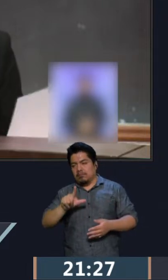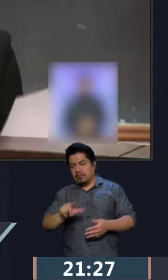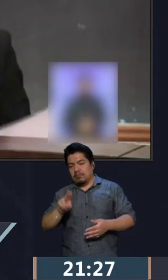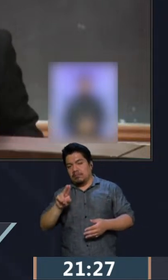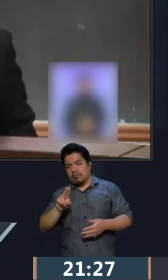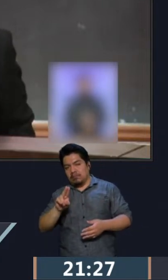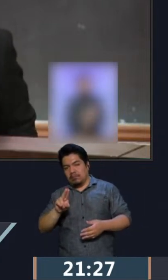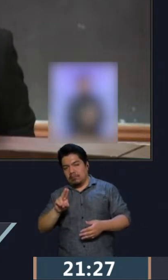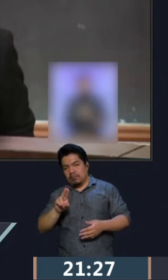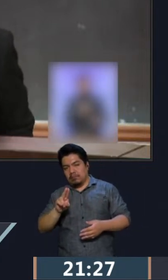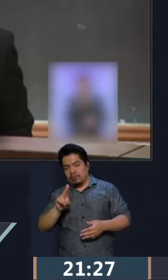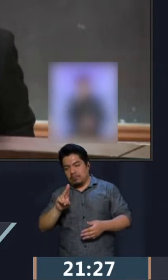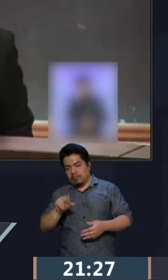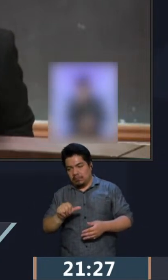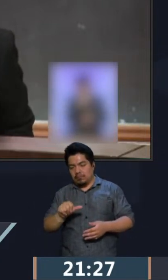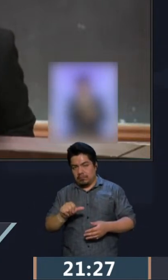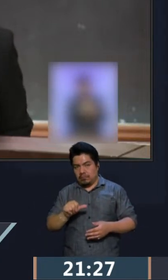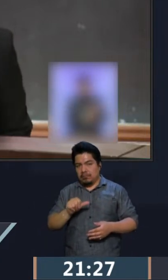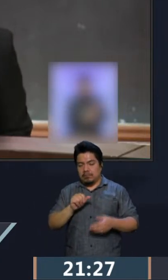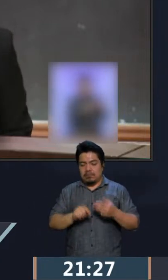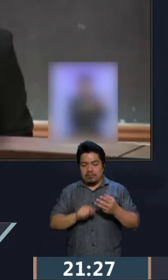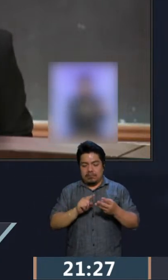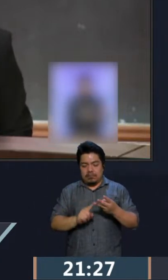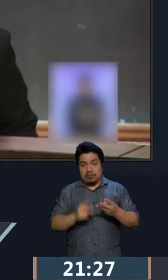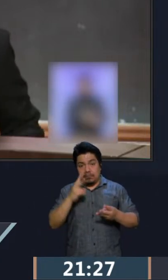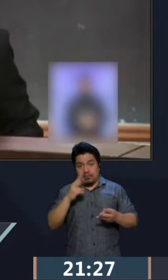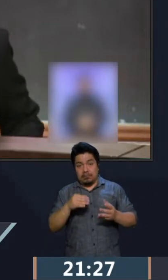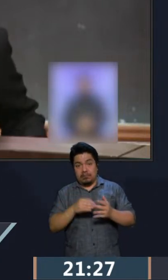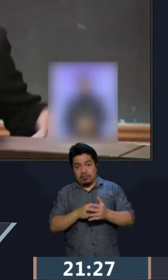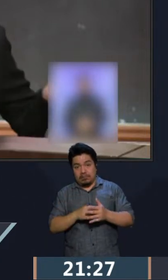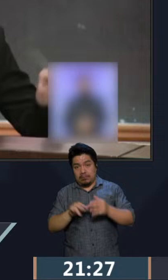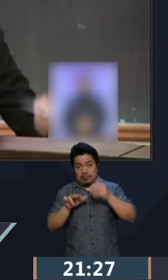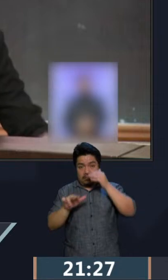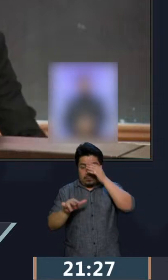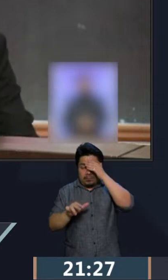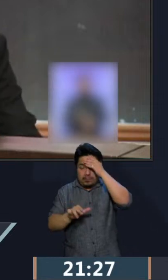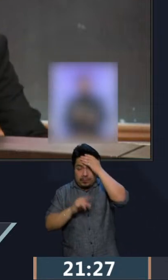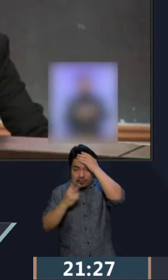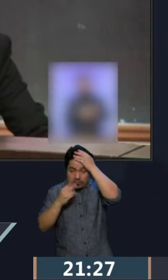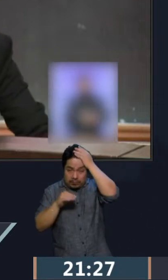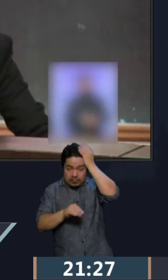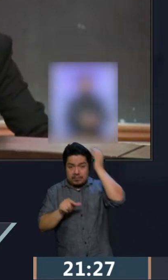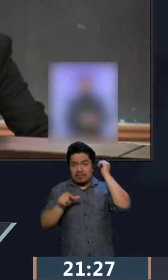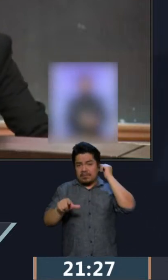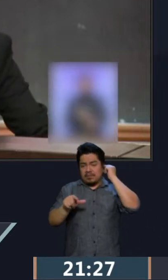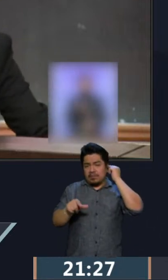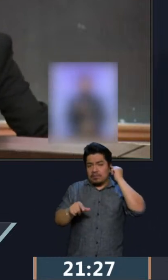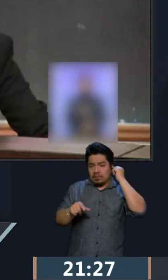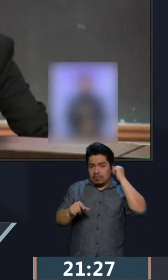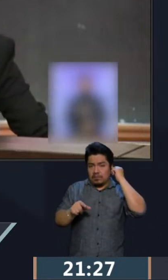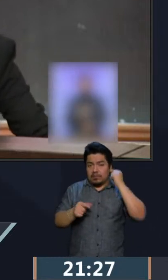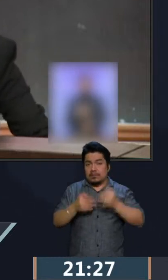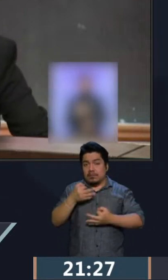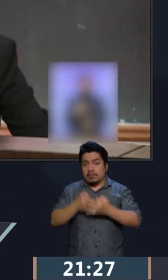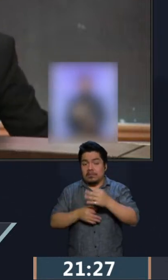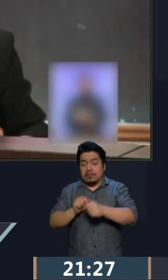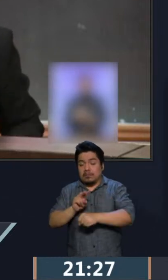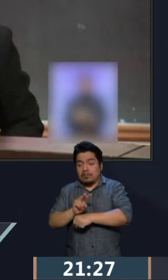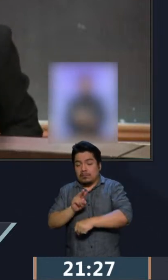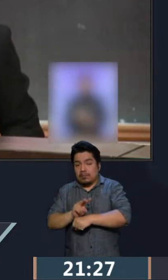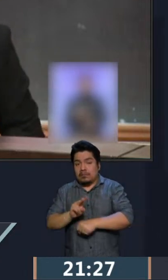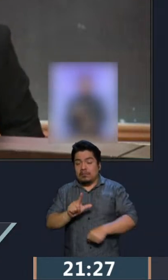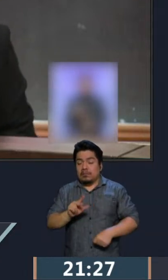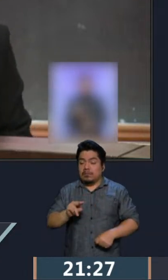Luis Ignacio Lula da Silva en 2018. En 2017, la fiscal de Venezuela,